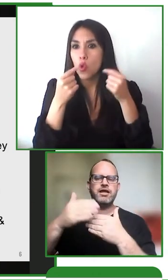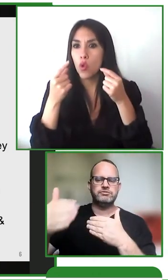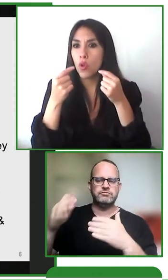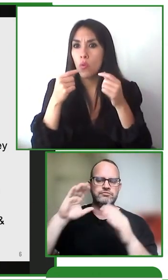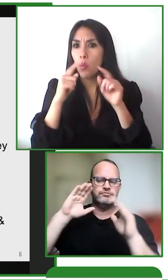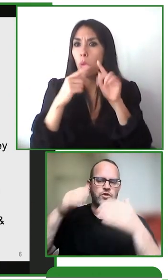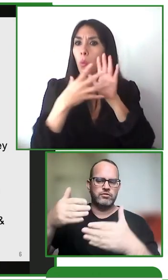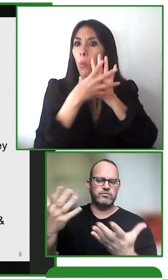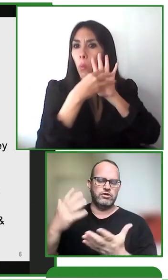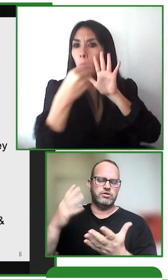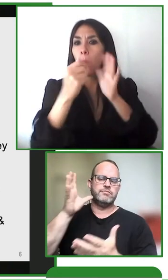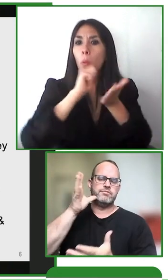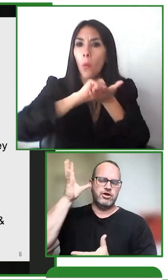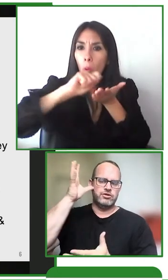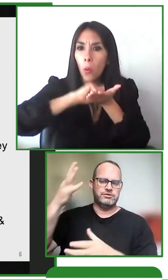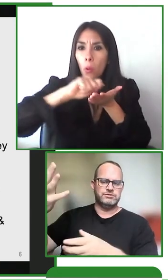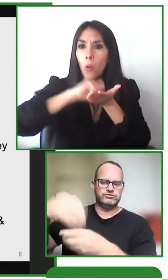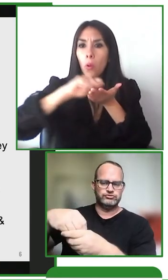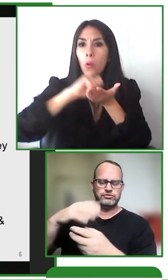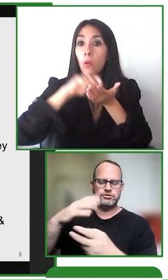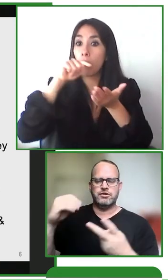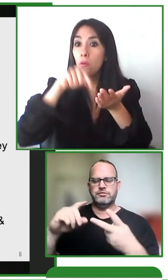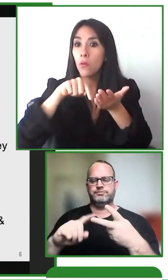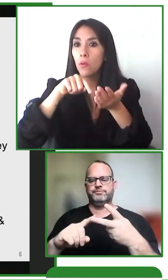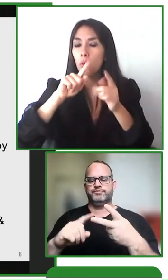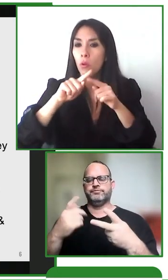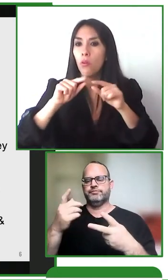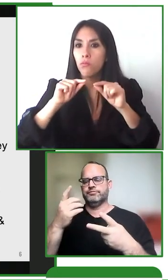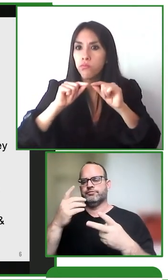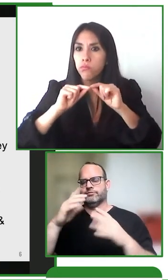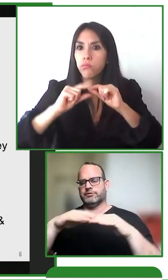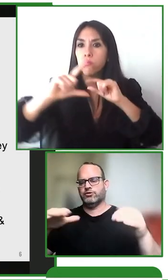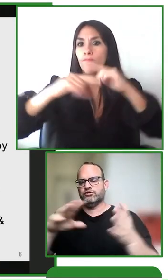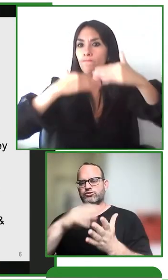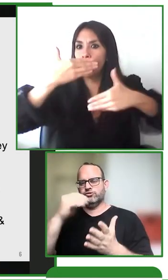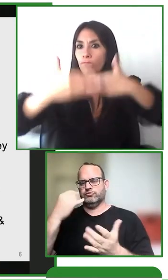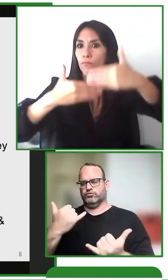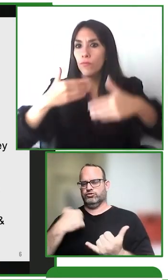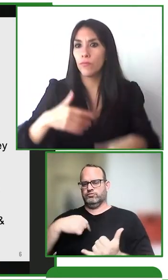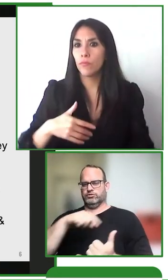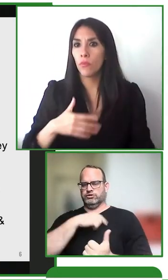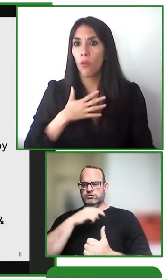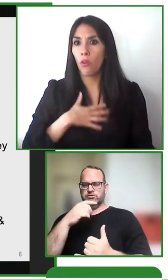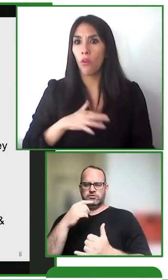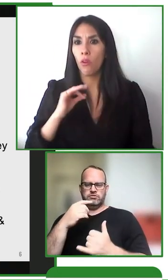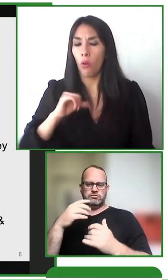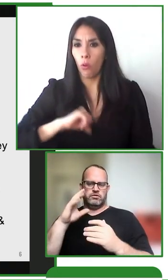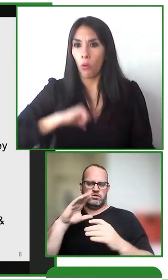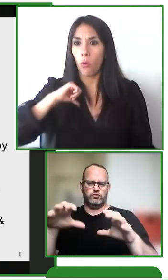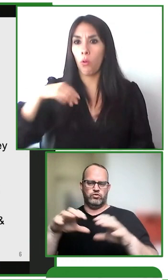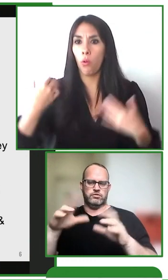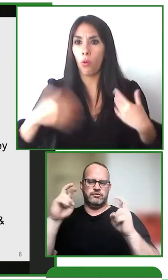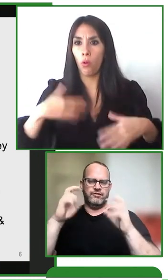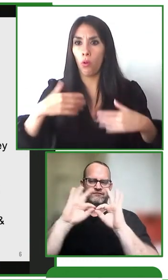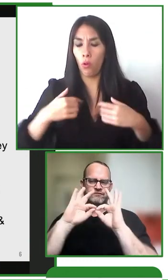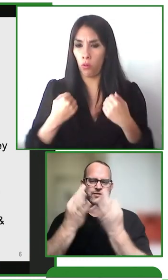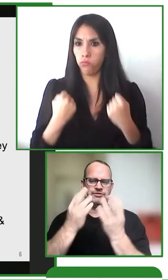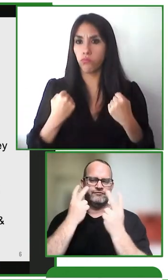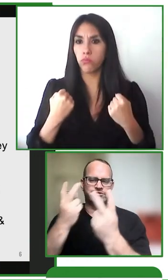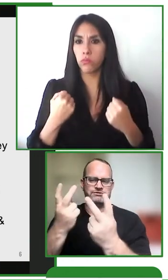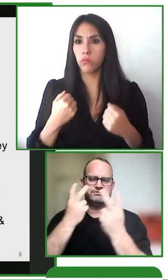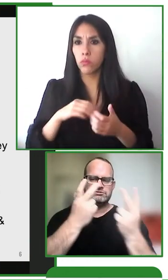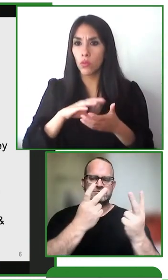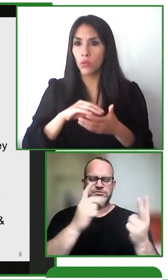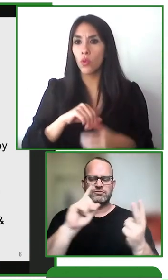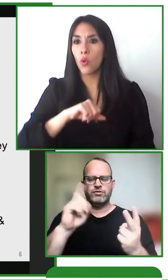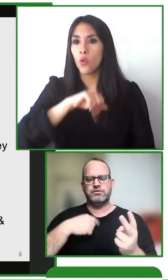esto aumenta su autoestima. Es una historia bastante potente. También tenemos padres que están